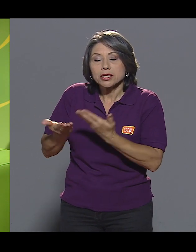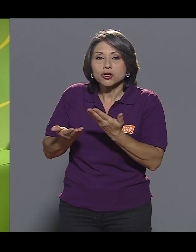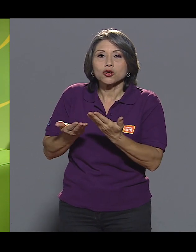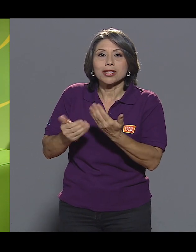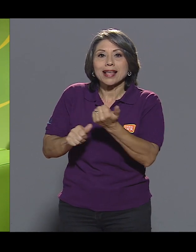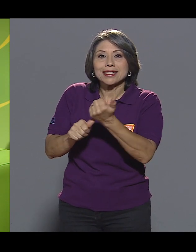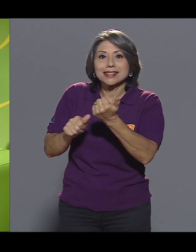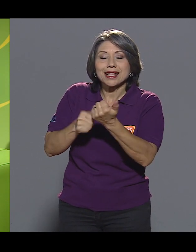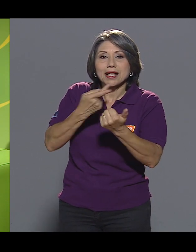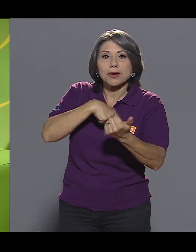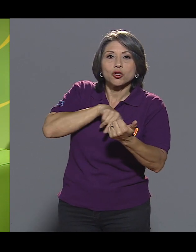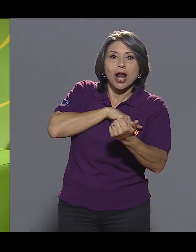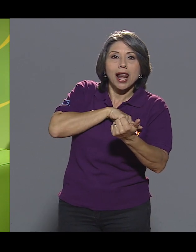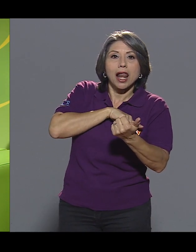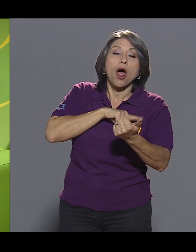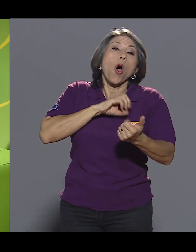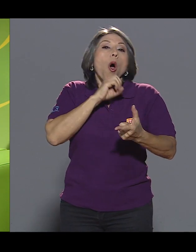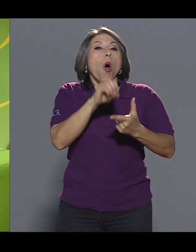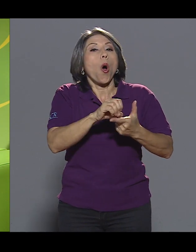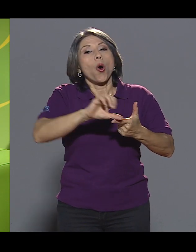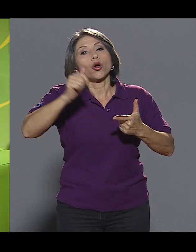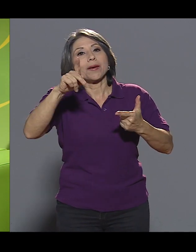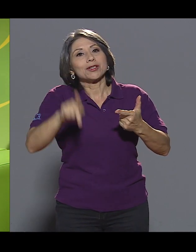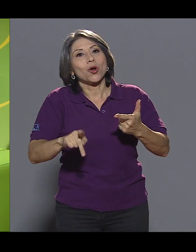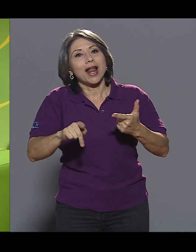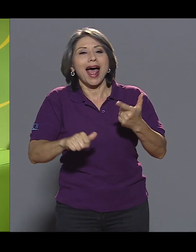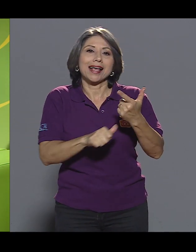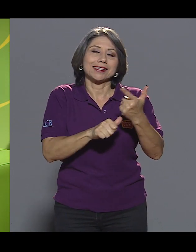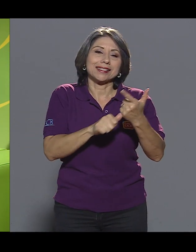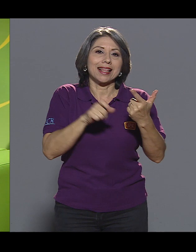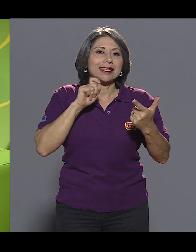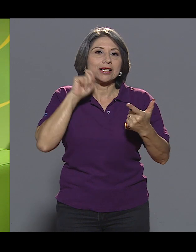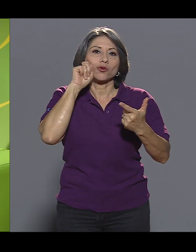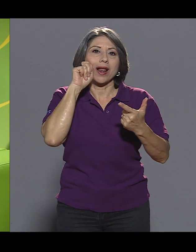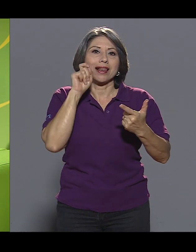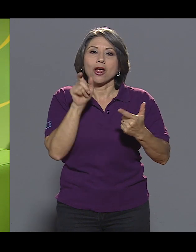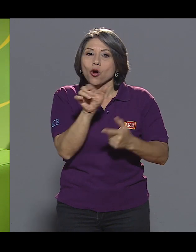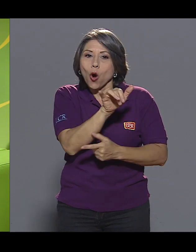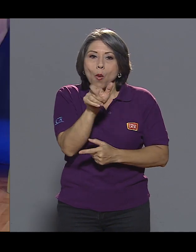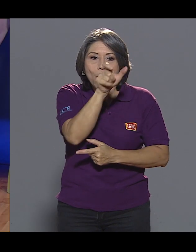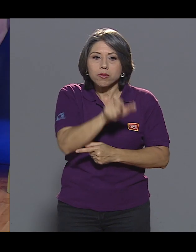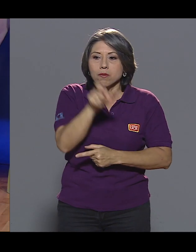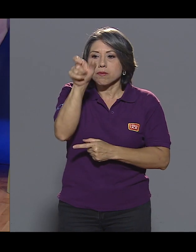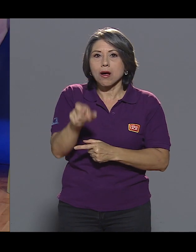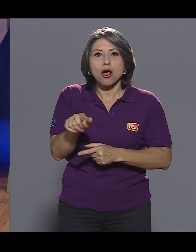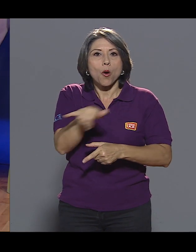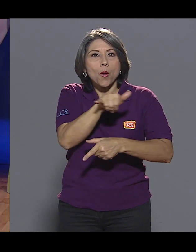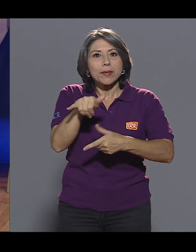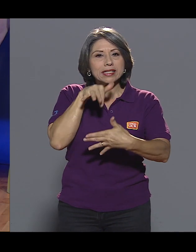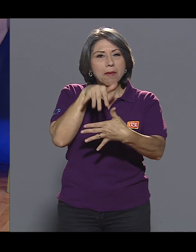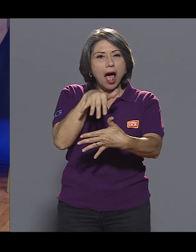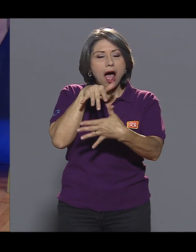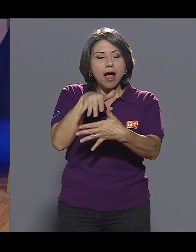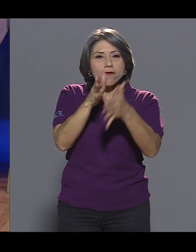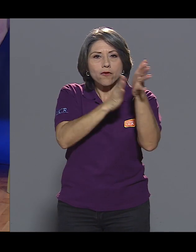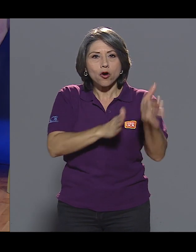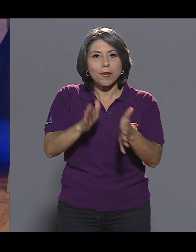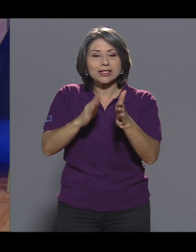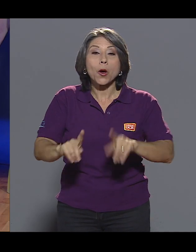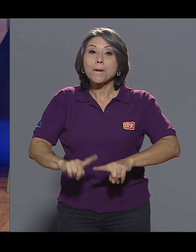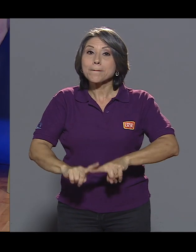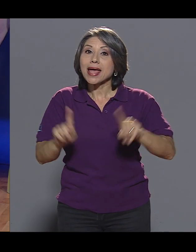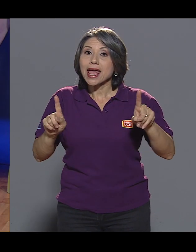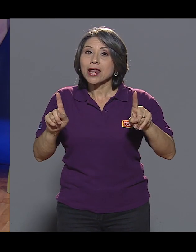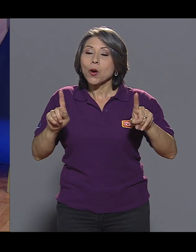asistente sexual. Entonces, llevan casi como que la misma formación, solo que se trata como que para que diferentes